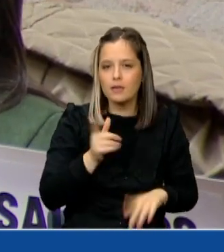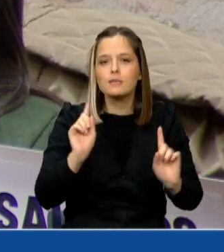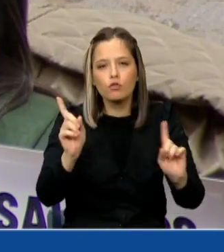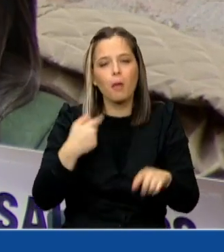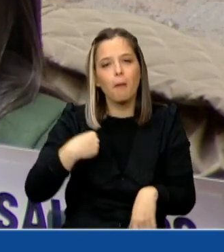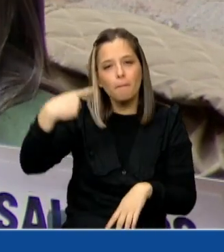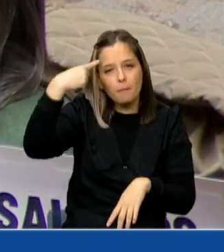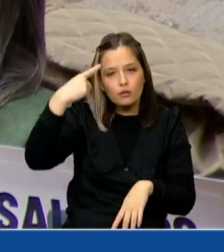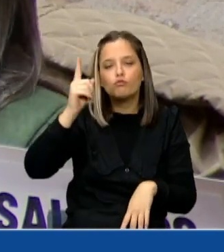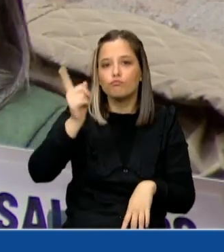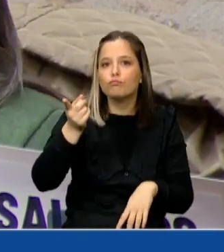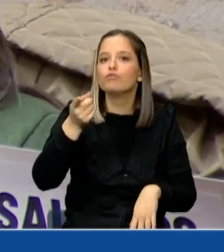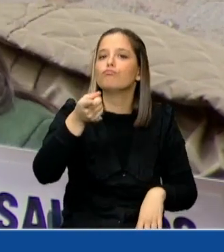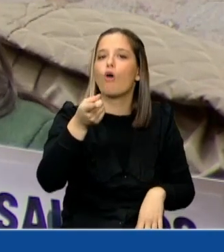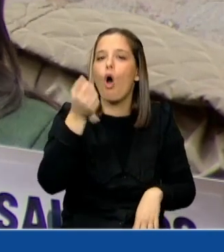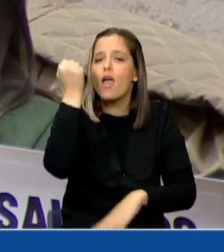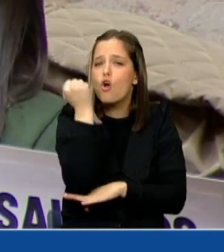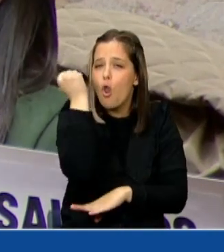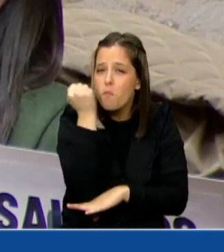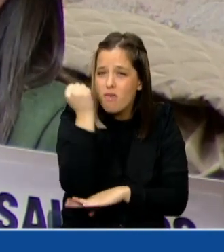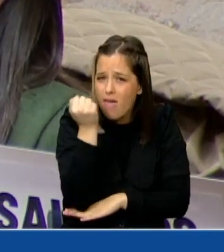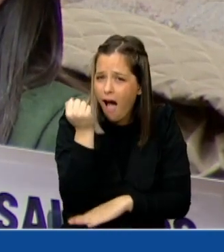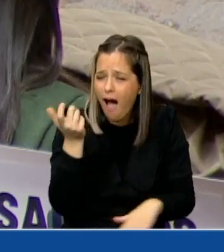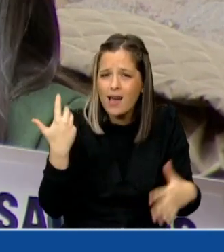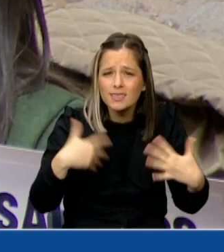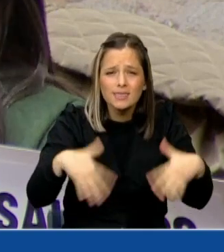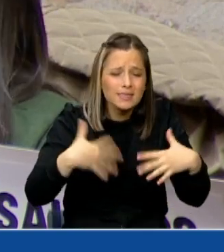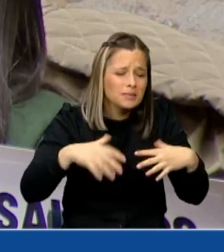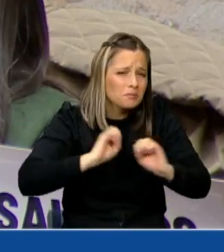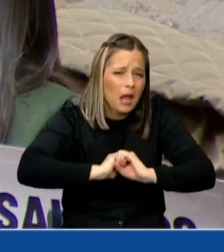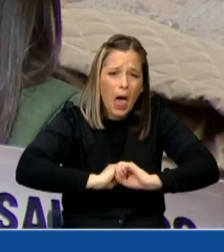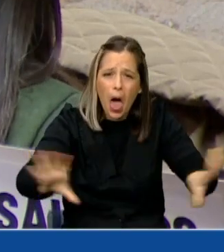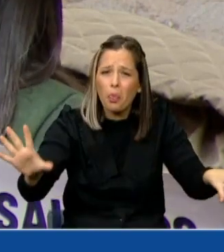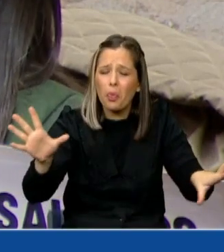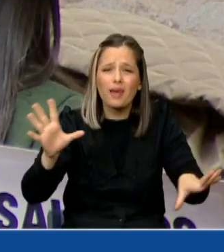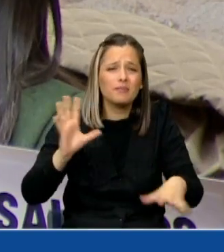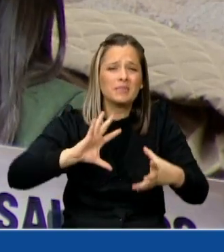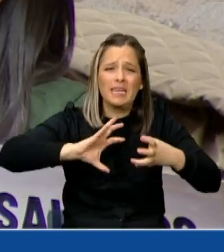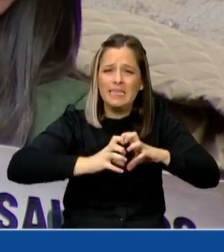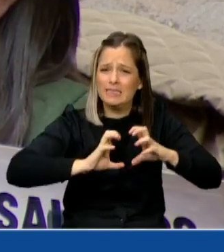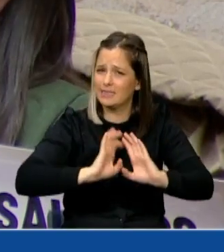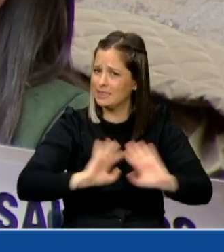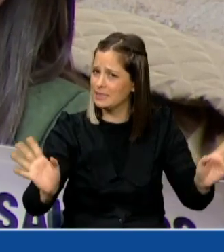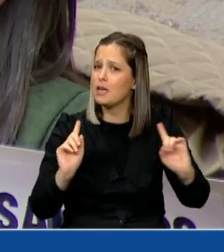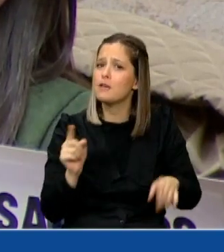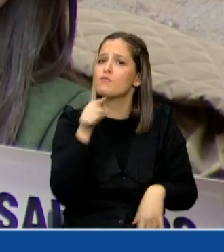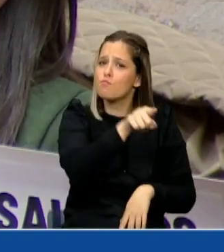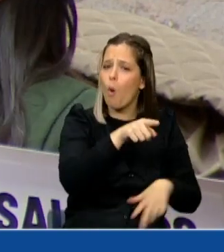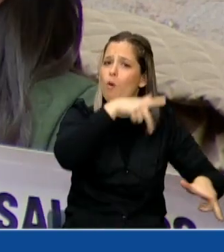crisis económica y social es muy grande. Contrasta enormemente con lo que usted ha